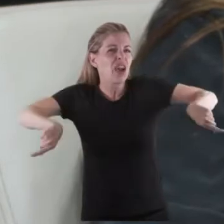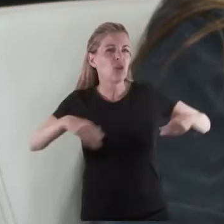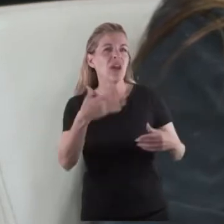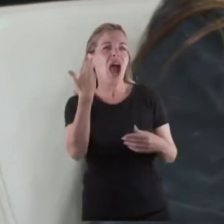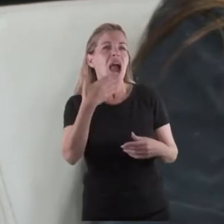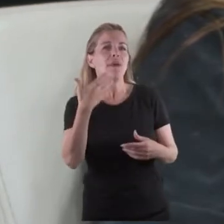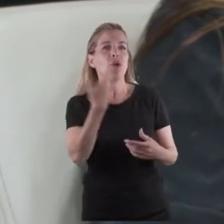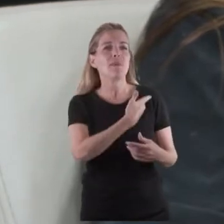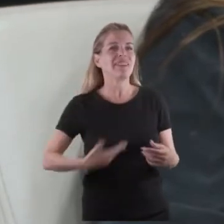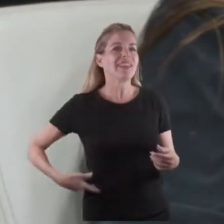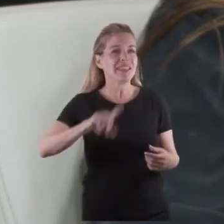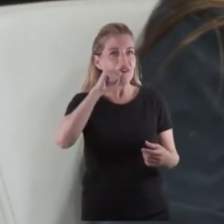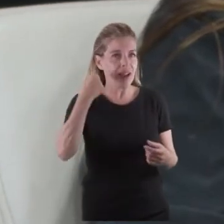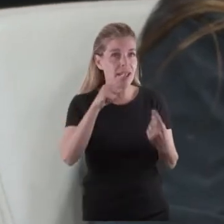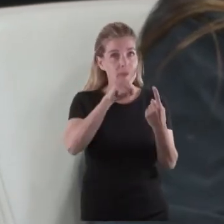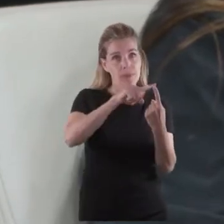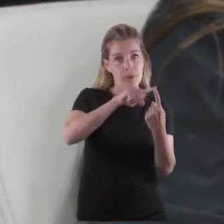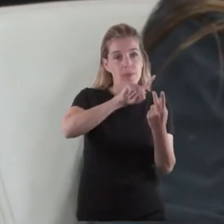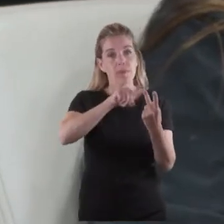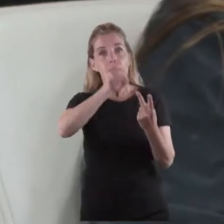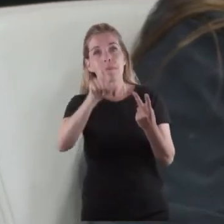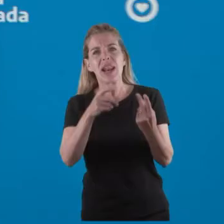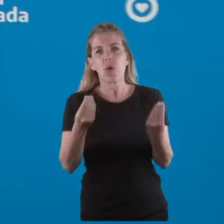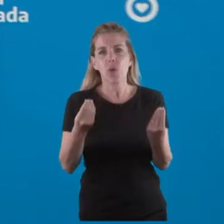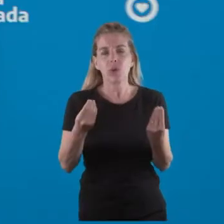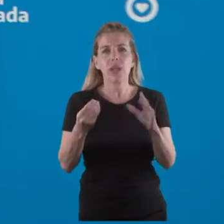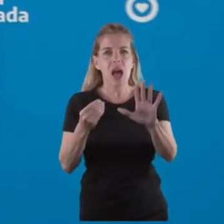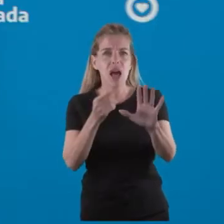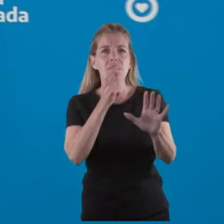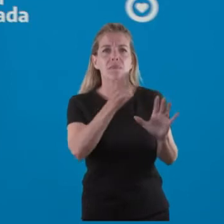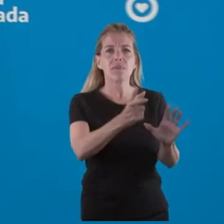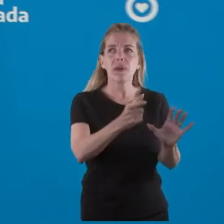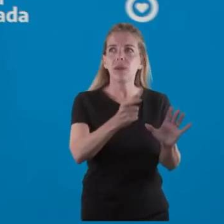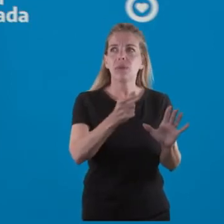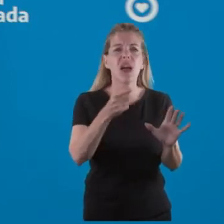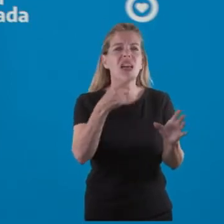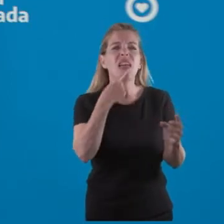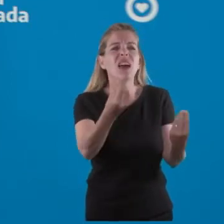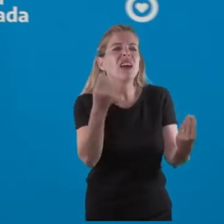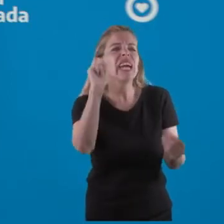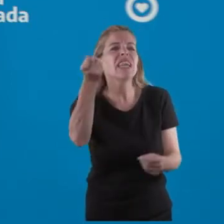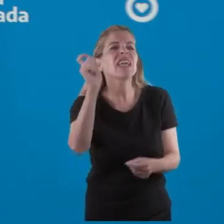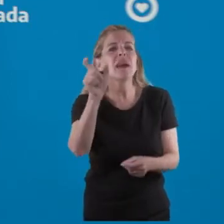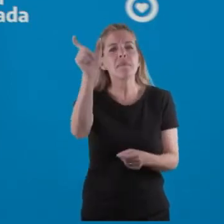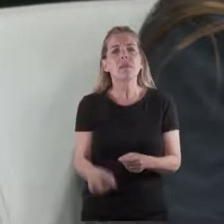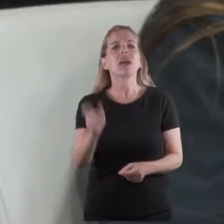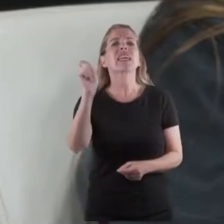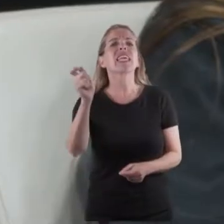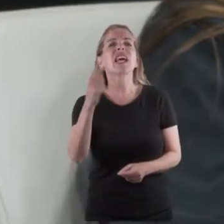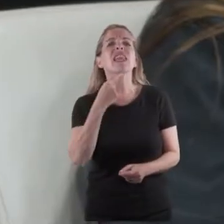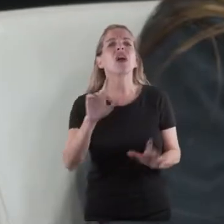esa es una de las preguntas y va a haber algún tipo el funcionario dijo eso es en off